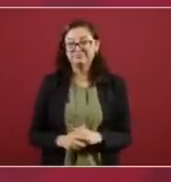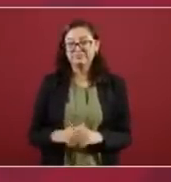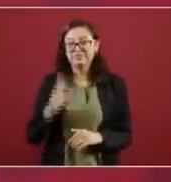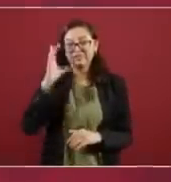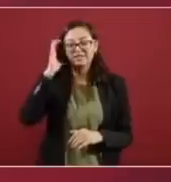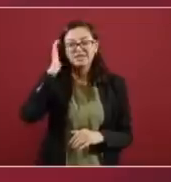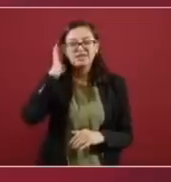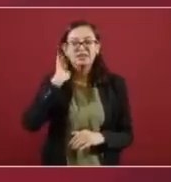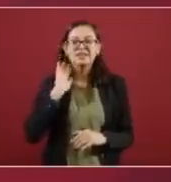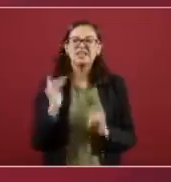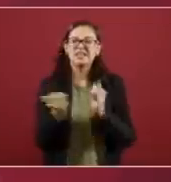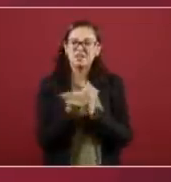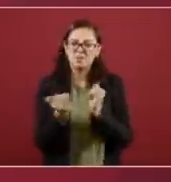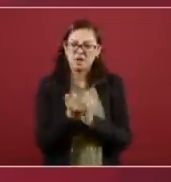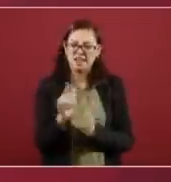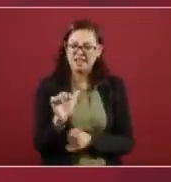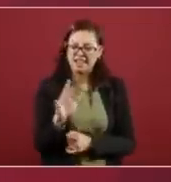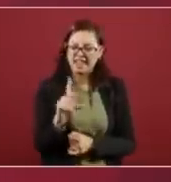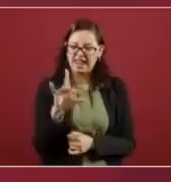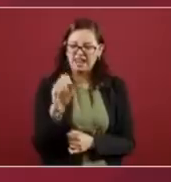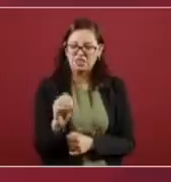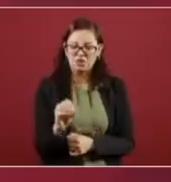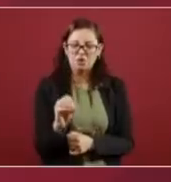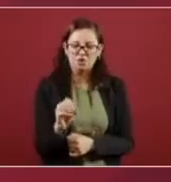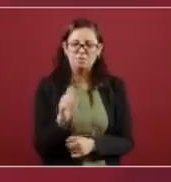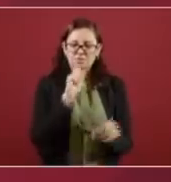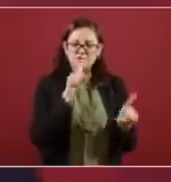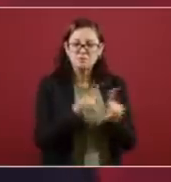con porfirio díaz no